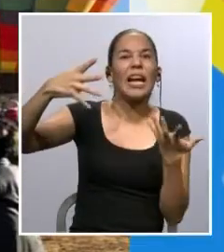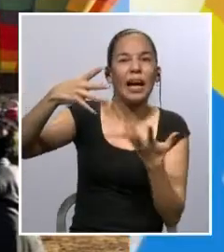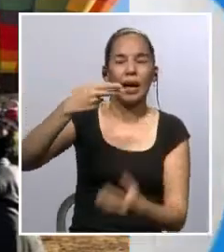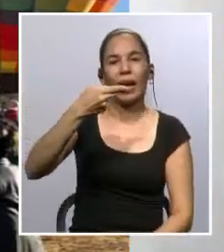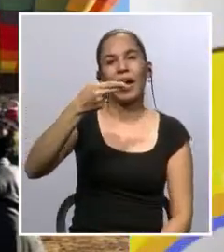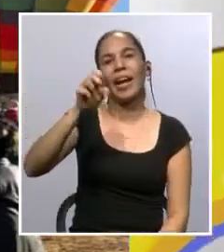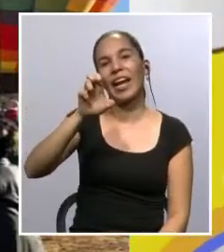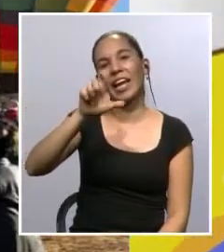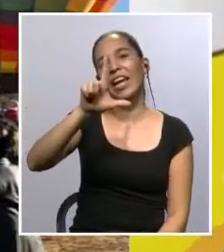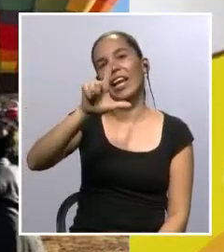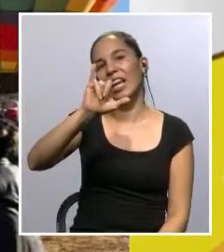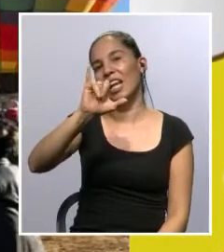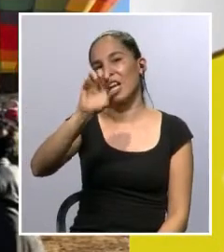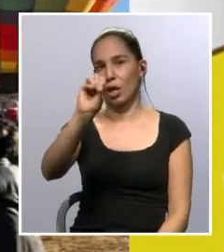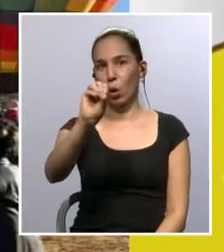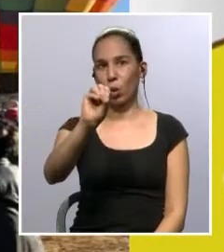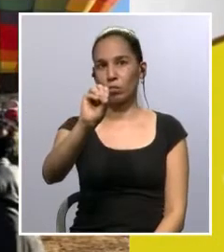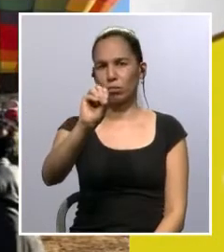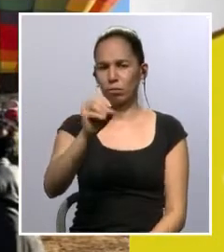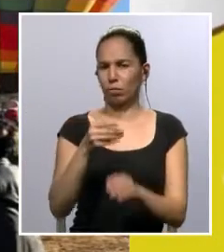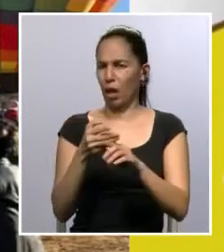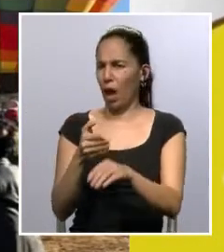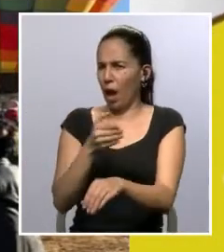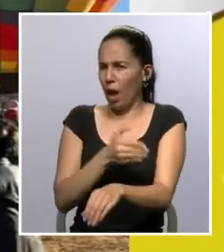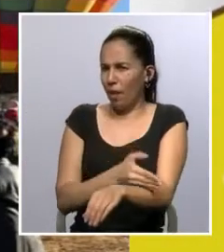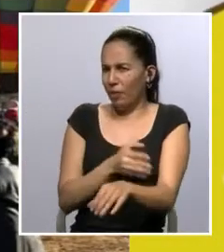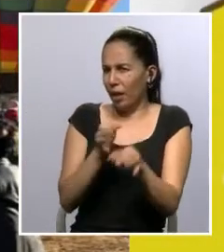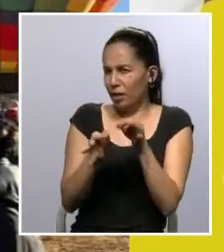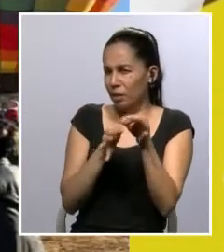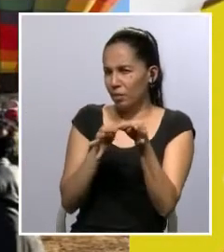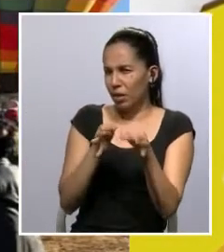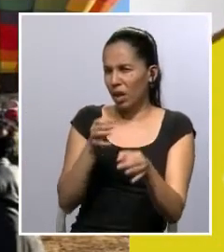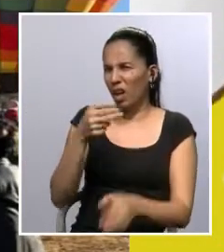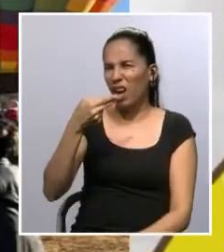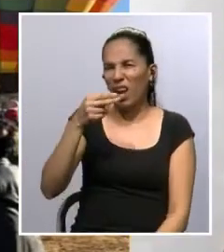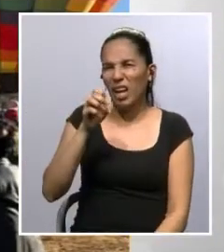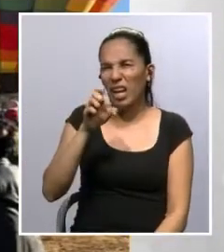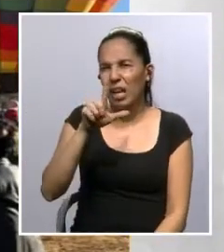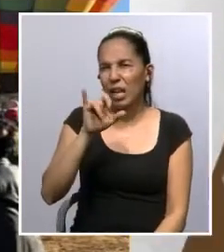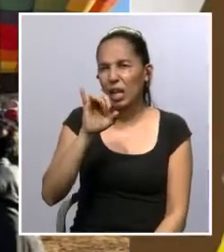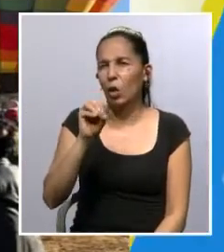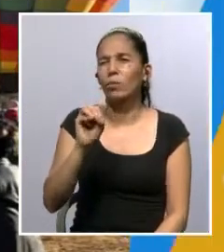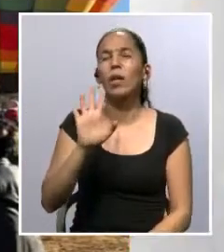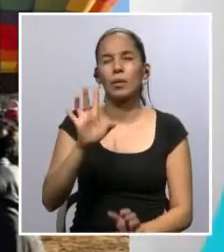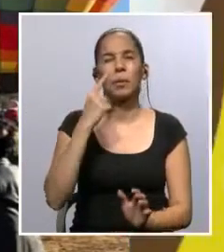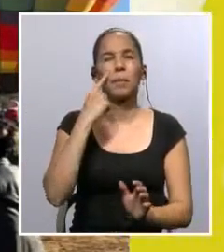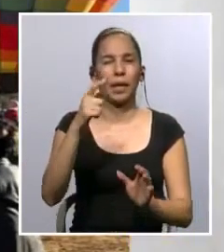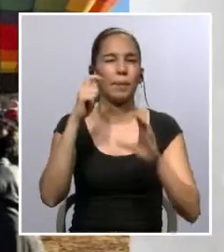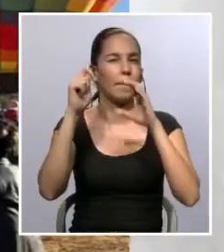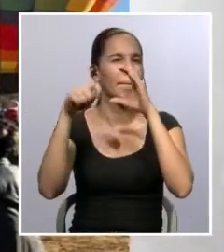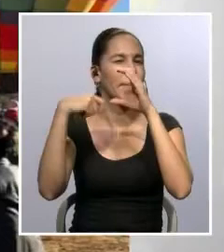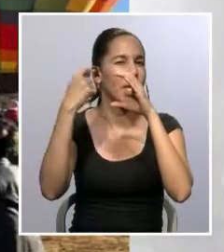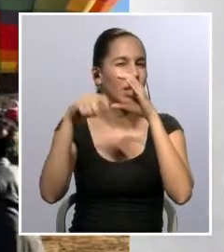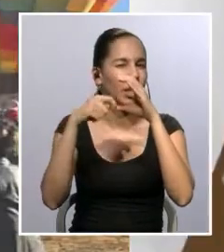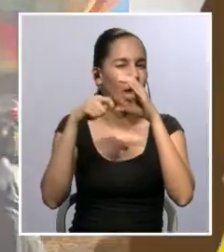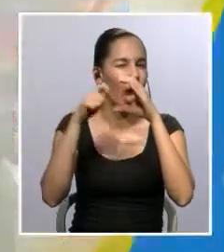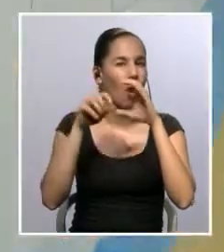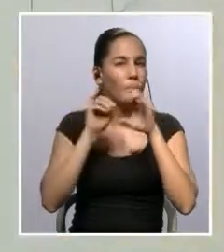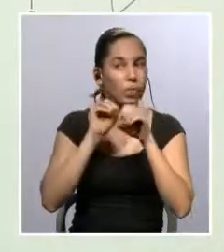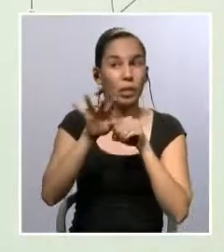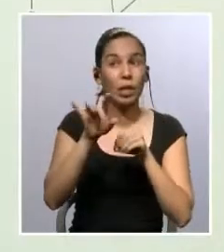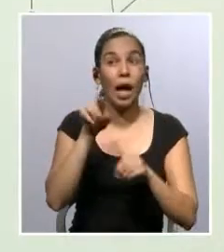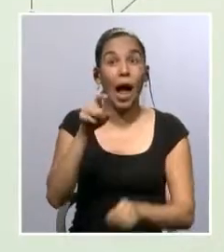El helio. Pero antes de explicar esa segunda parte, no sé si es posible proyectar un video que nos ayuda a